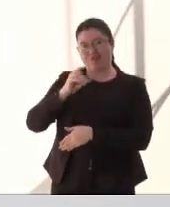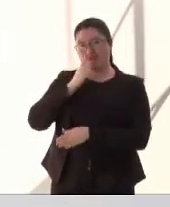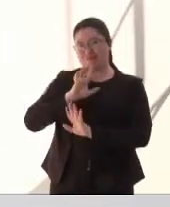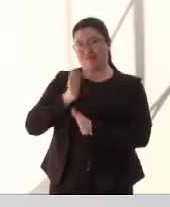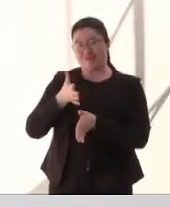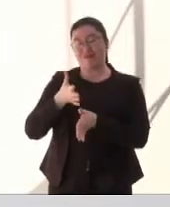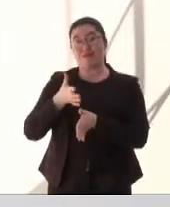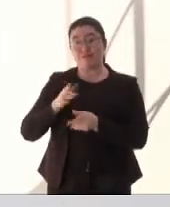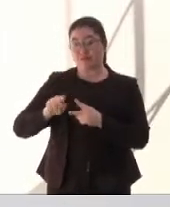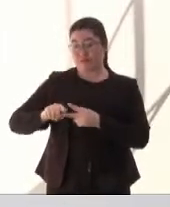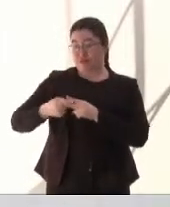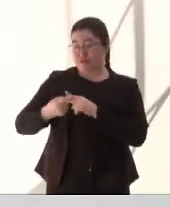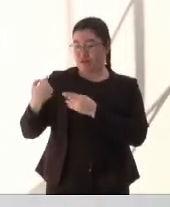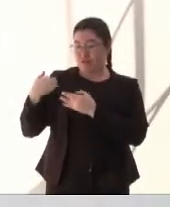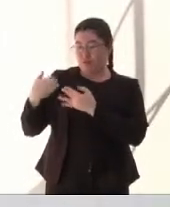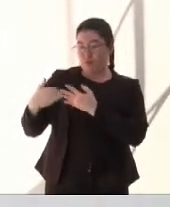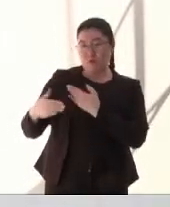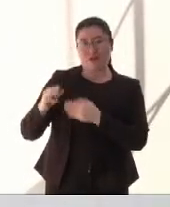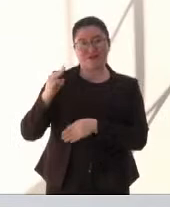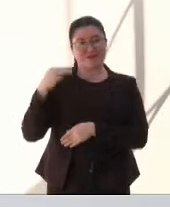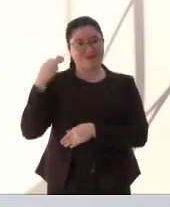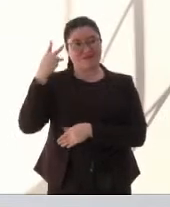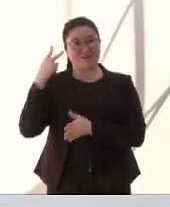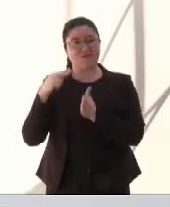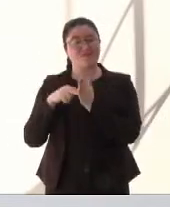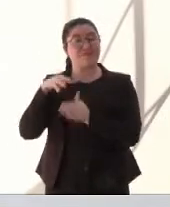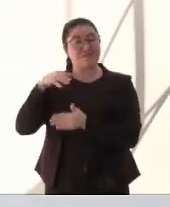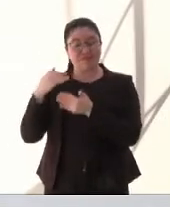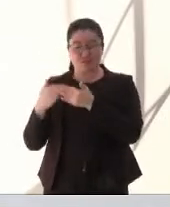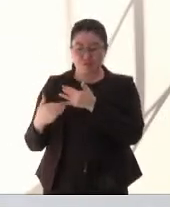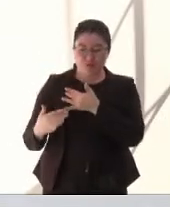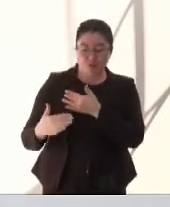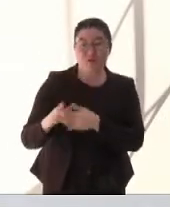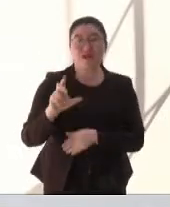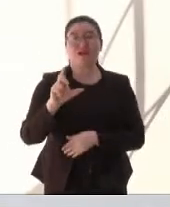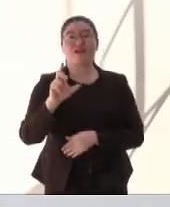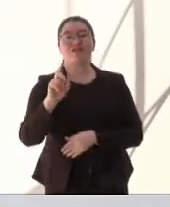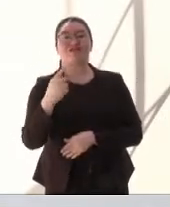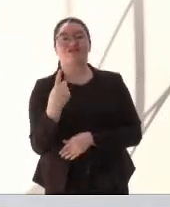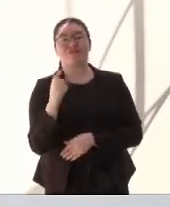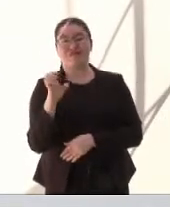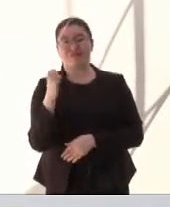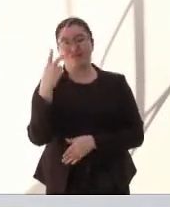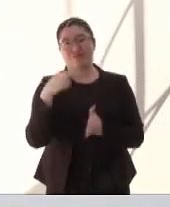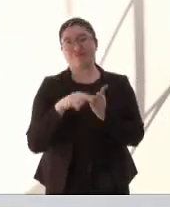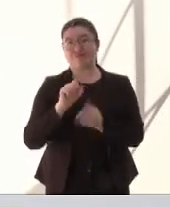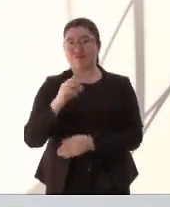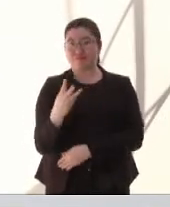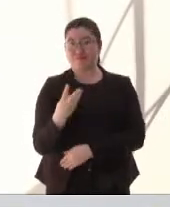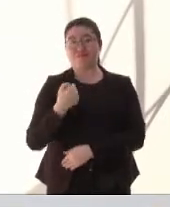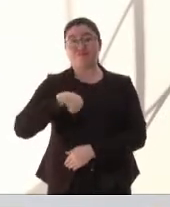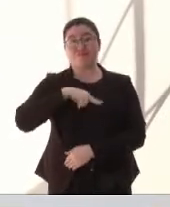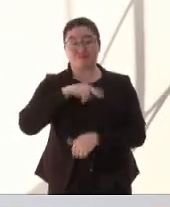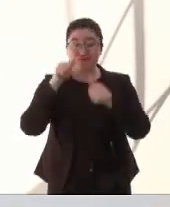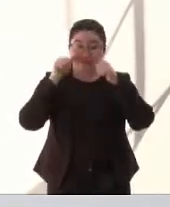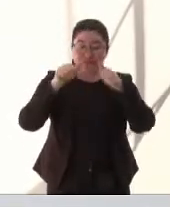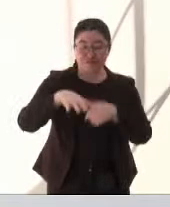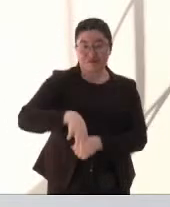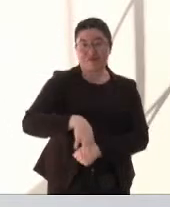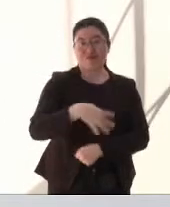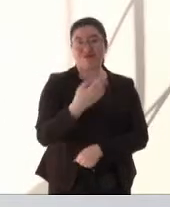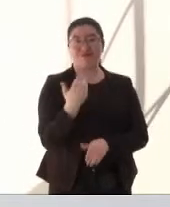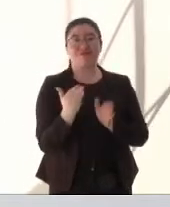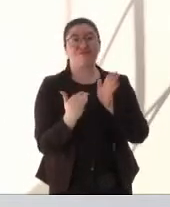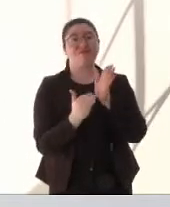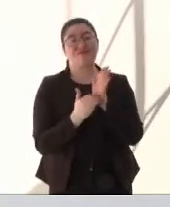su inauguración en marzo de 2019 al 31 de enero de 2023, atendimos a